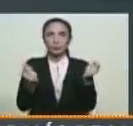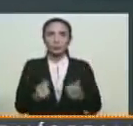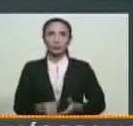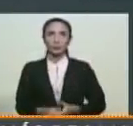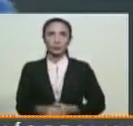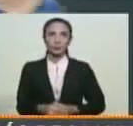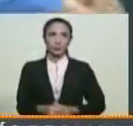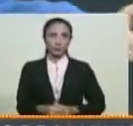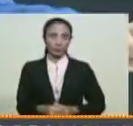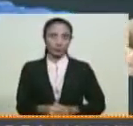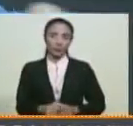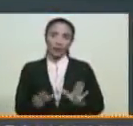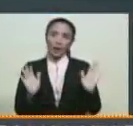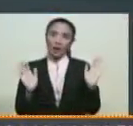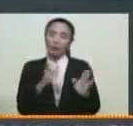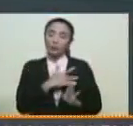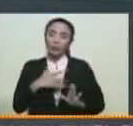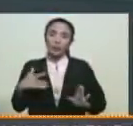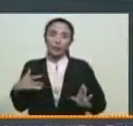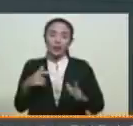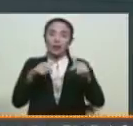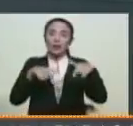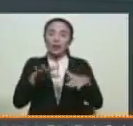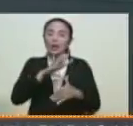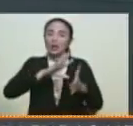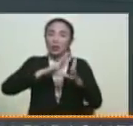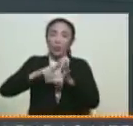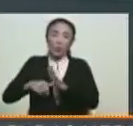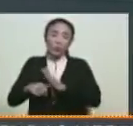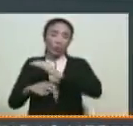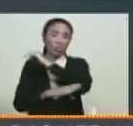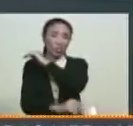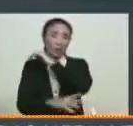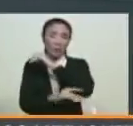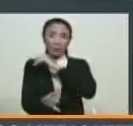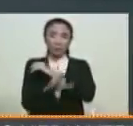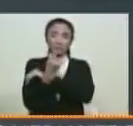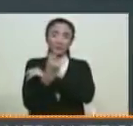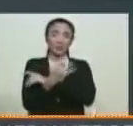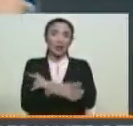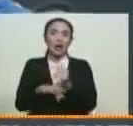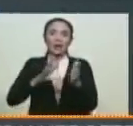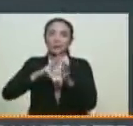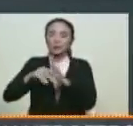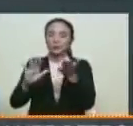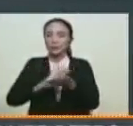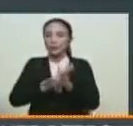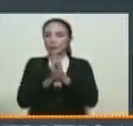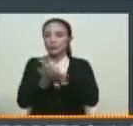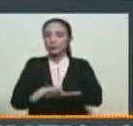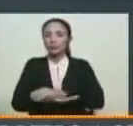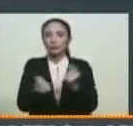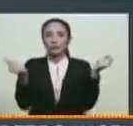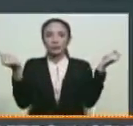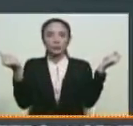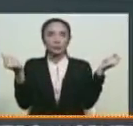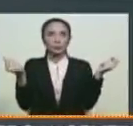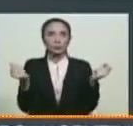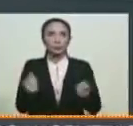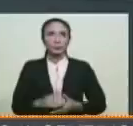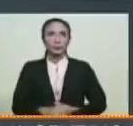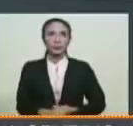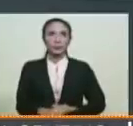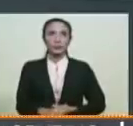Venezuela? Derrotar las mafias de los bachaqueros, derrotar las mafias de los cambistas, derrotar las mafias de los que se roban el